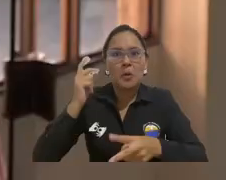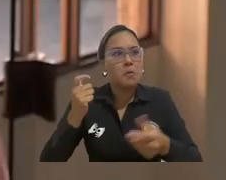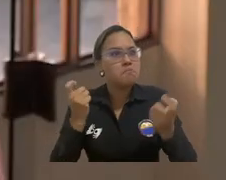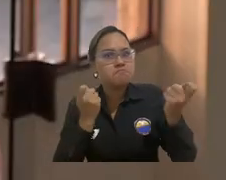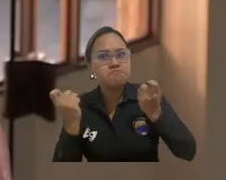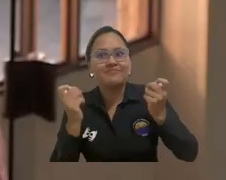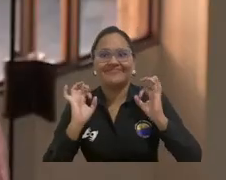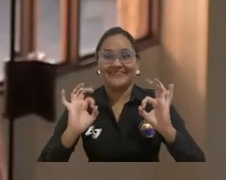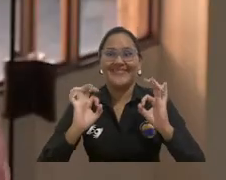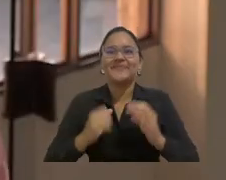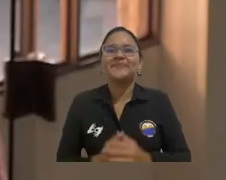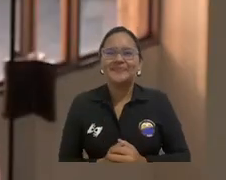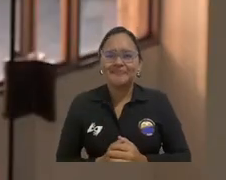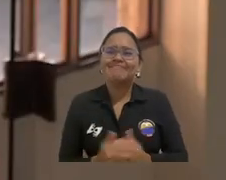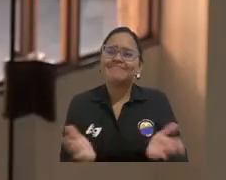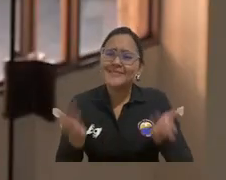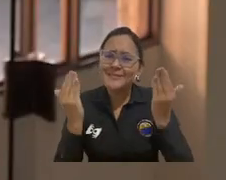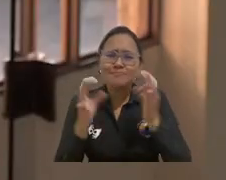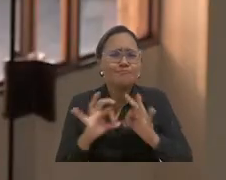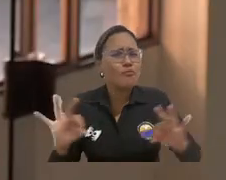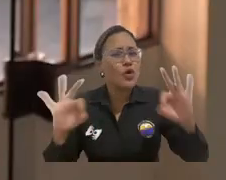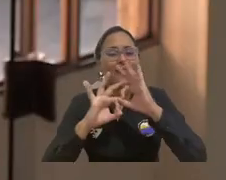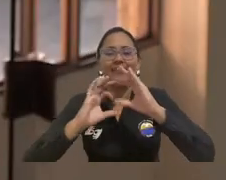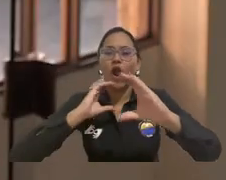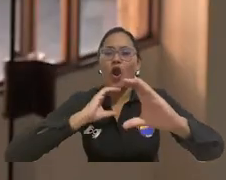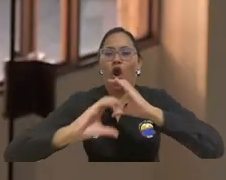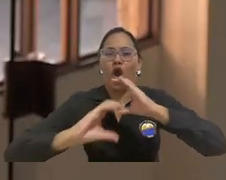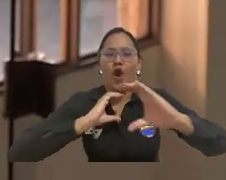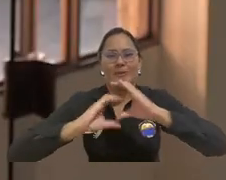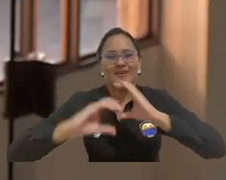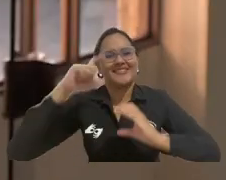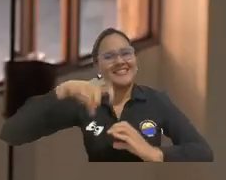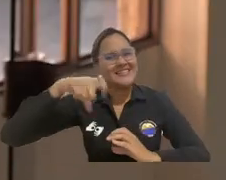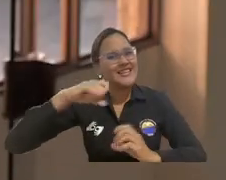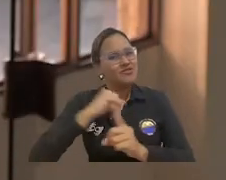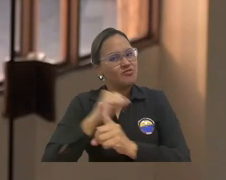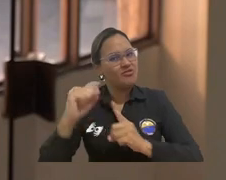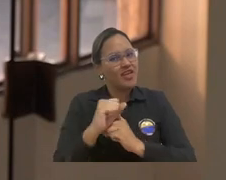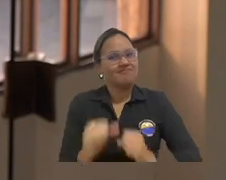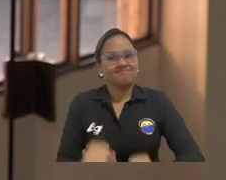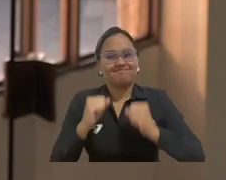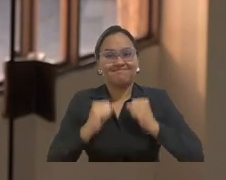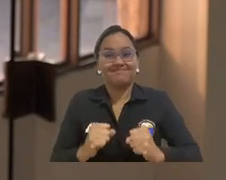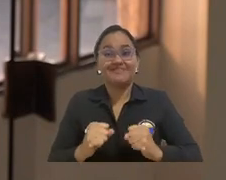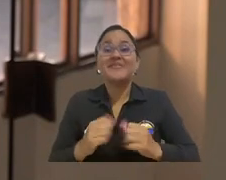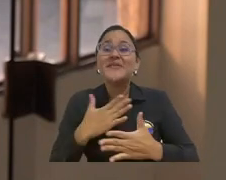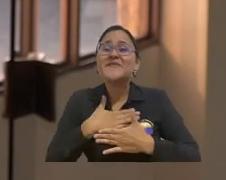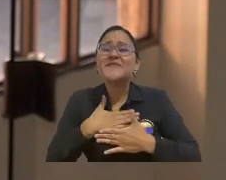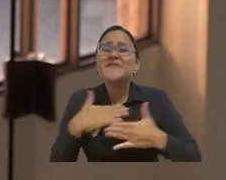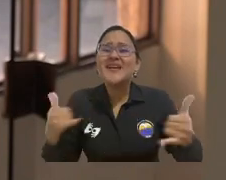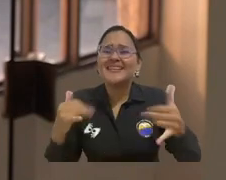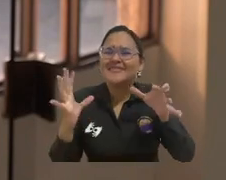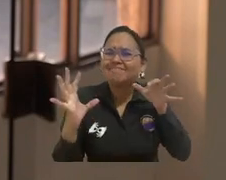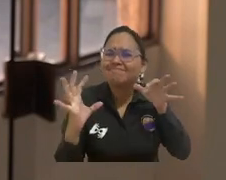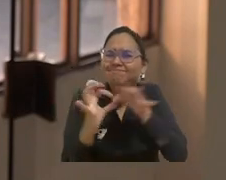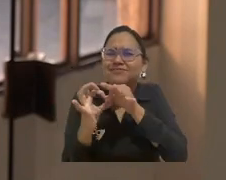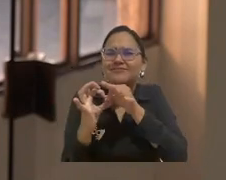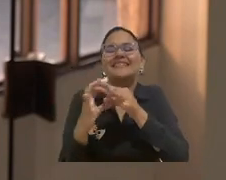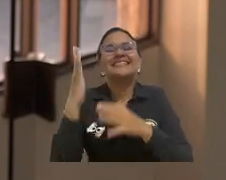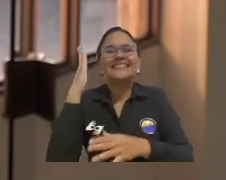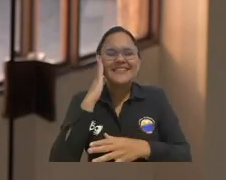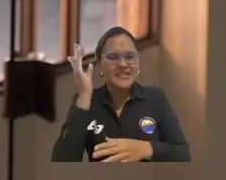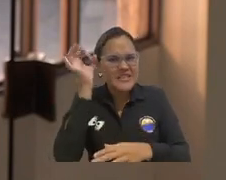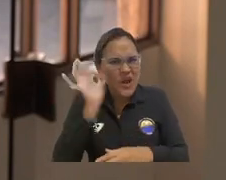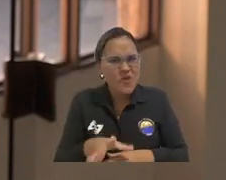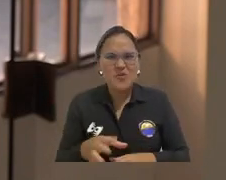eso. De verdad que la educación es la base de toda sociedad. Entonces, estamos muy, muy felices con esta alianza, con la convicción de que